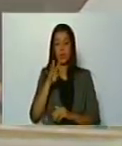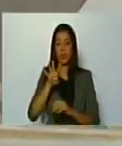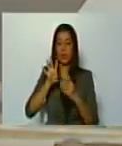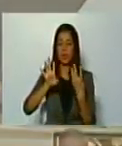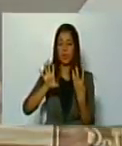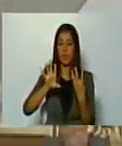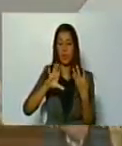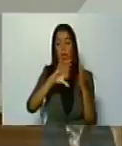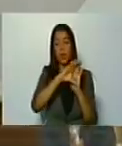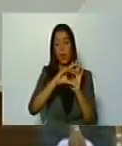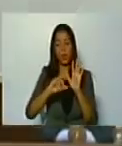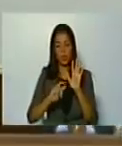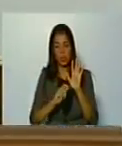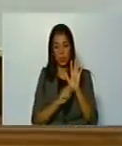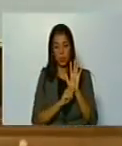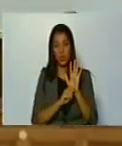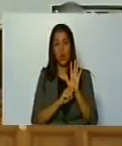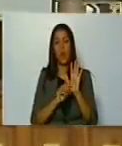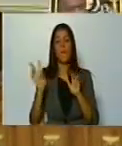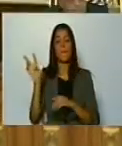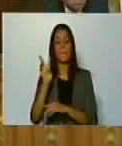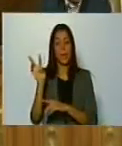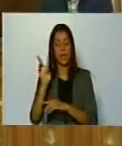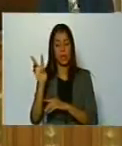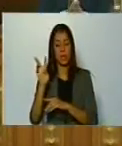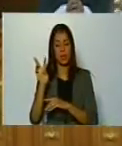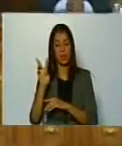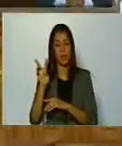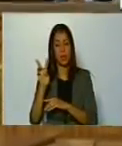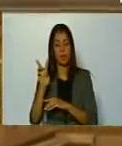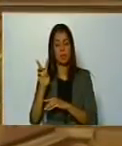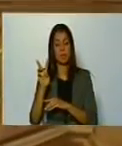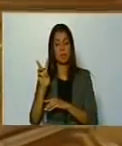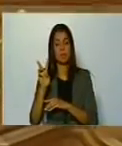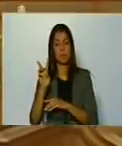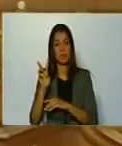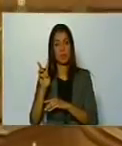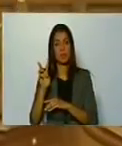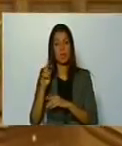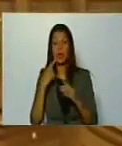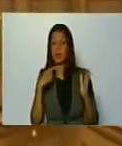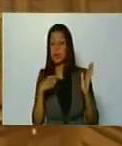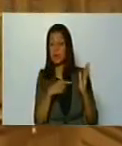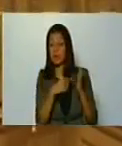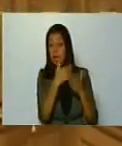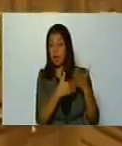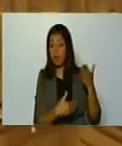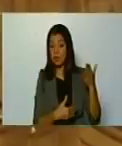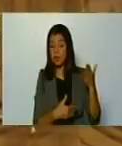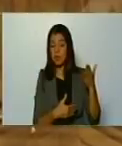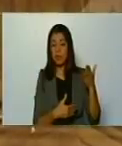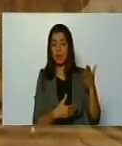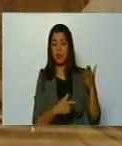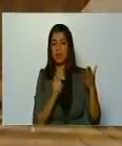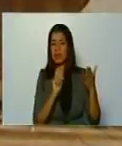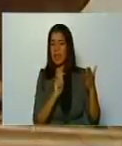349 de la Constitución de la República Bolivariana de Venezuela, mediante oficio número